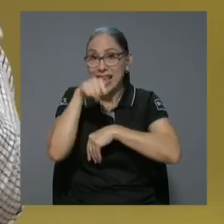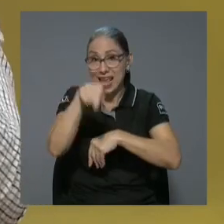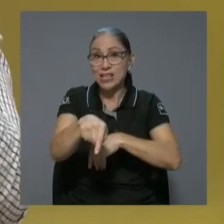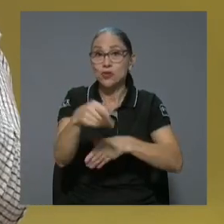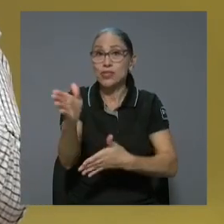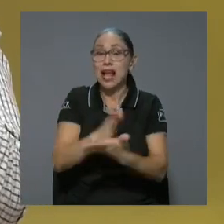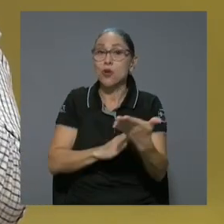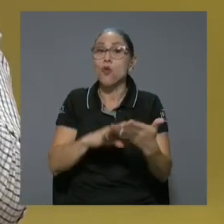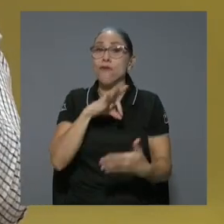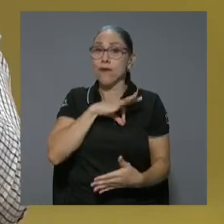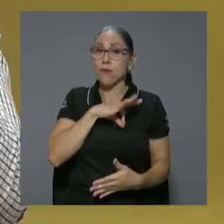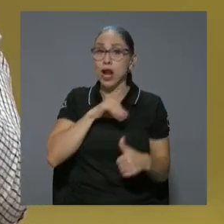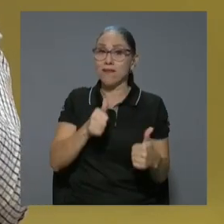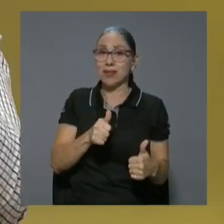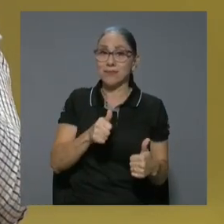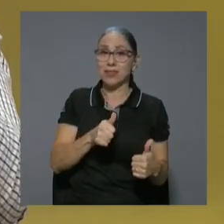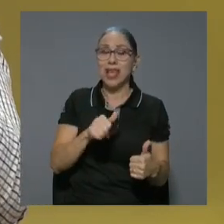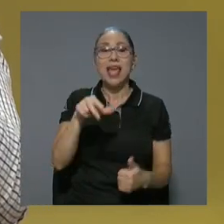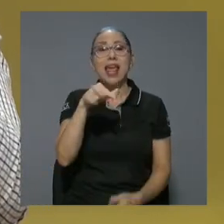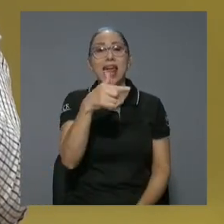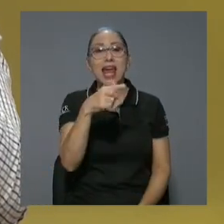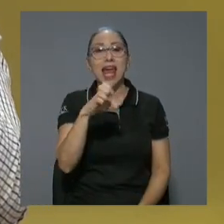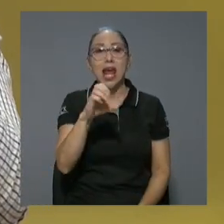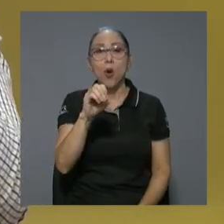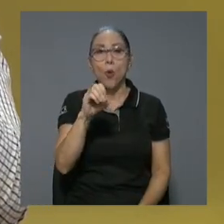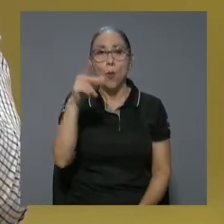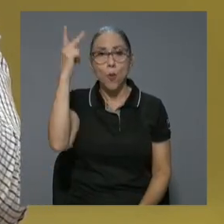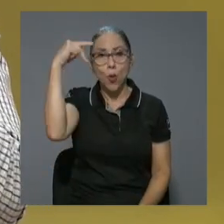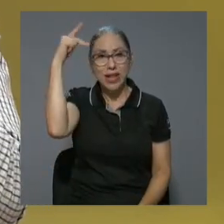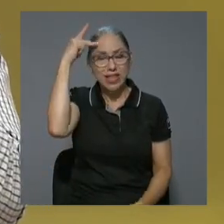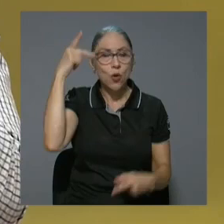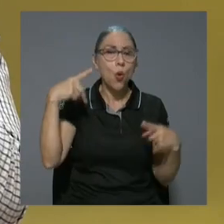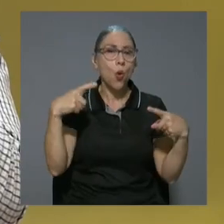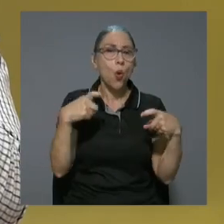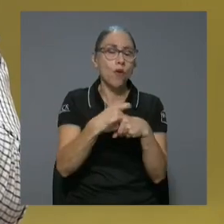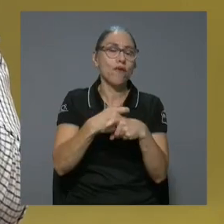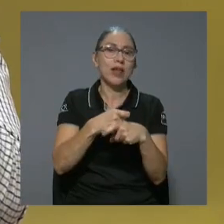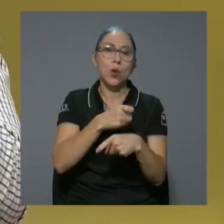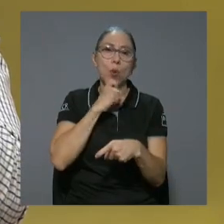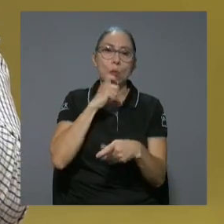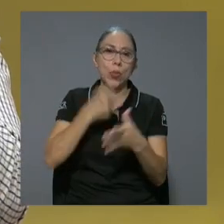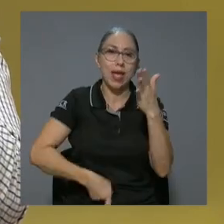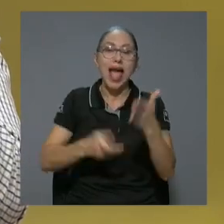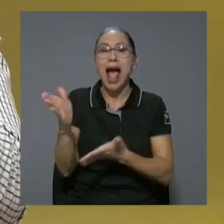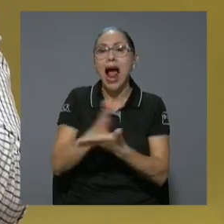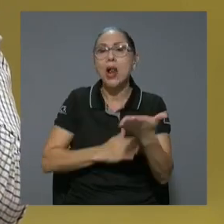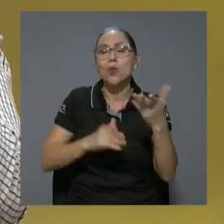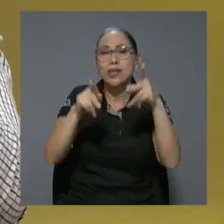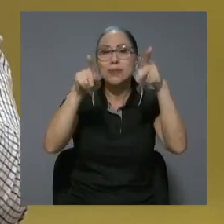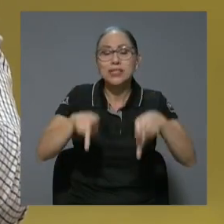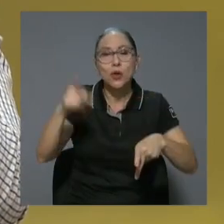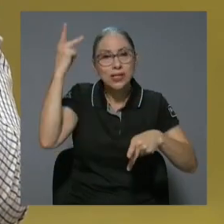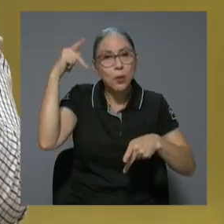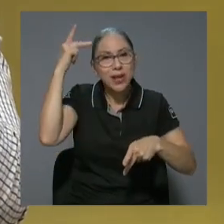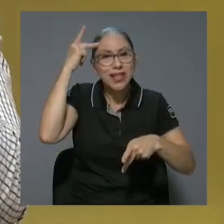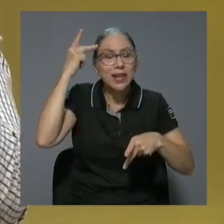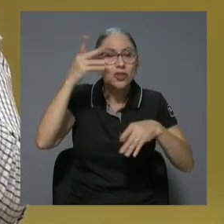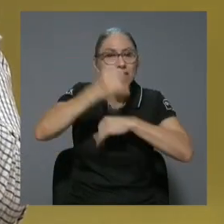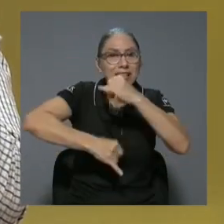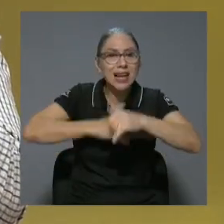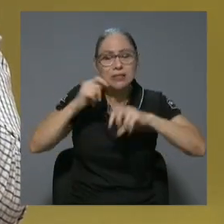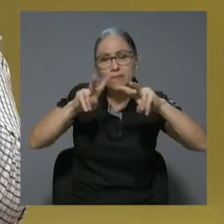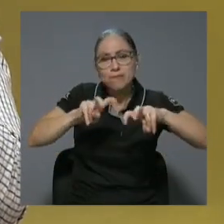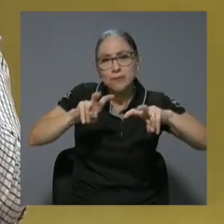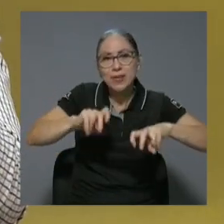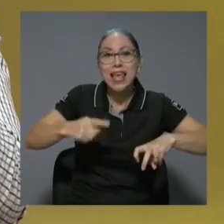decir, geopolíticamente es un conflicto muy complejo, ¿verdad? Hay algunos analistas políticos internacionales que piensan que existe la posibilidad incluso de un